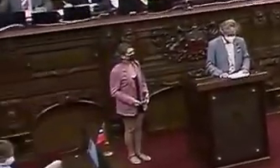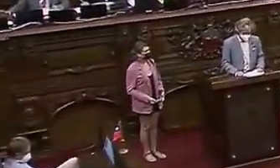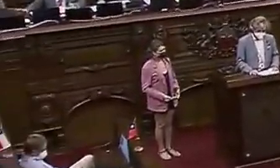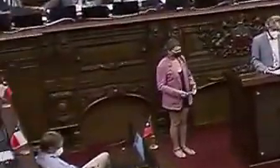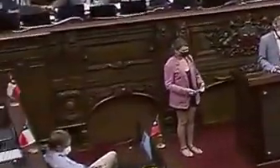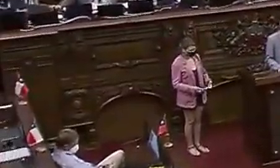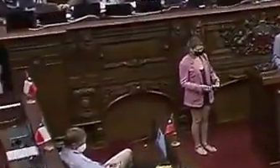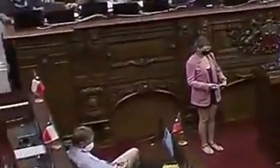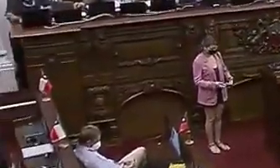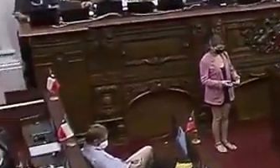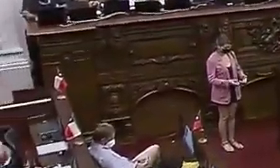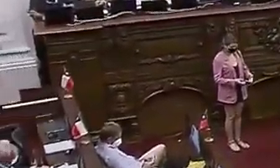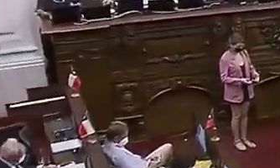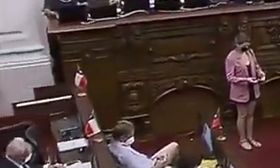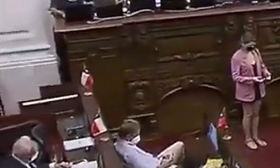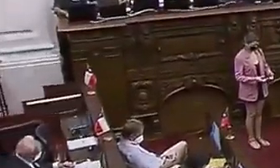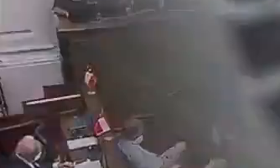el sistema de justicia.